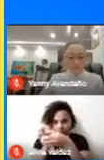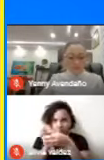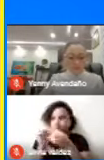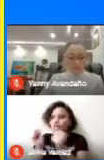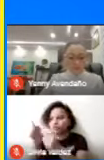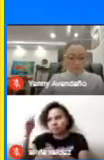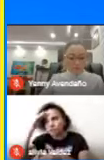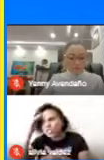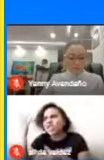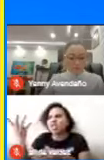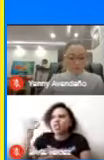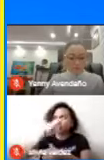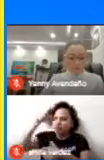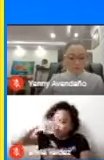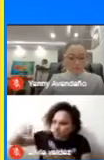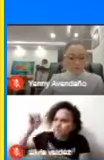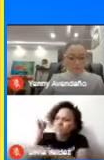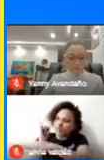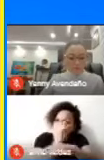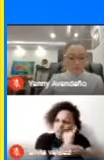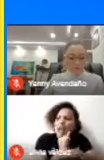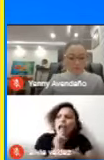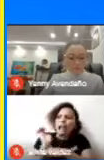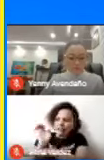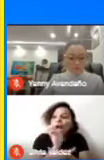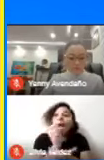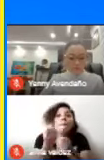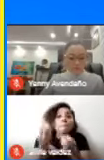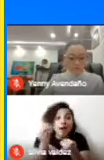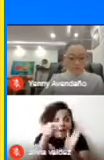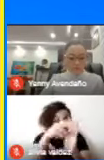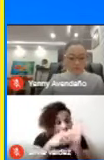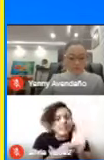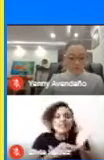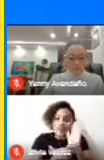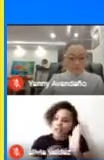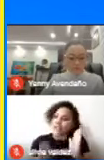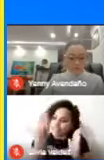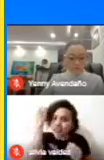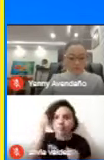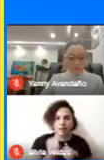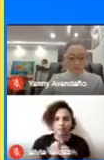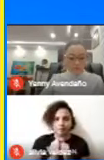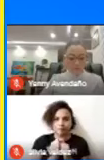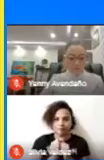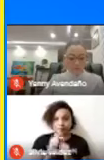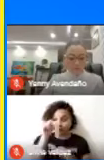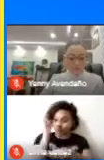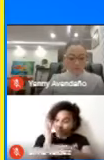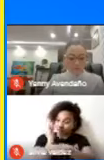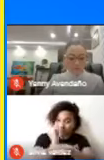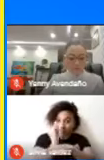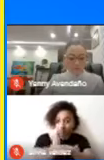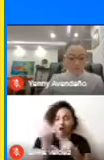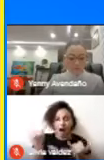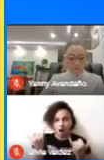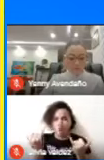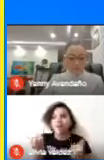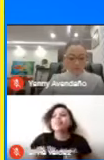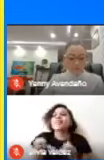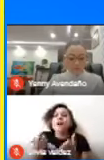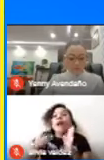autoridades locales y las instituciones para que estas medidas sean válidas. Las instituciones en este momento generan